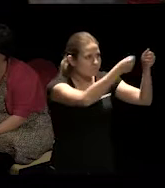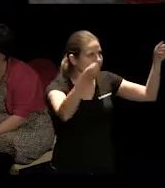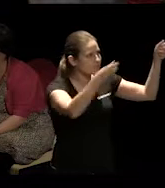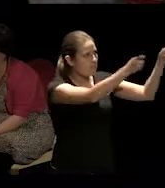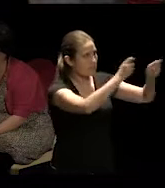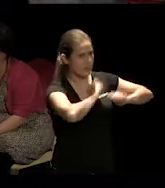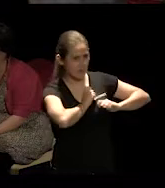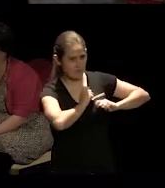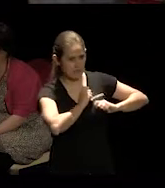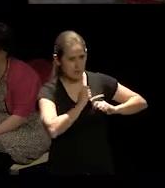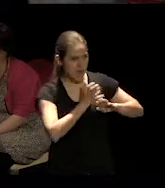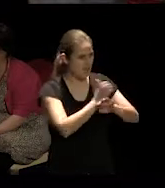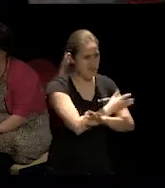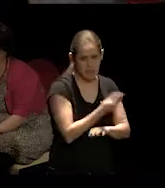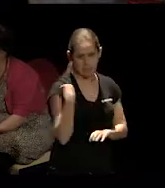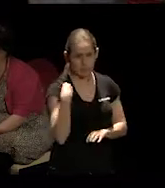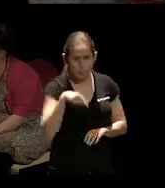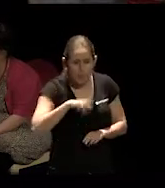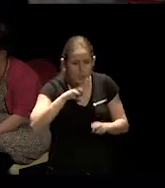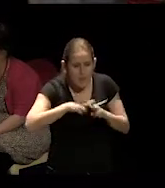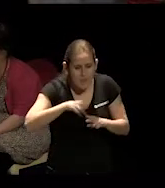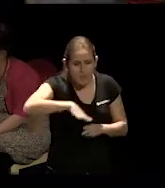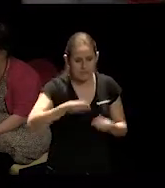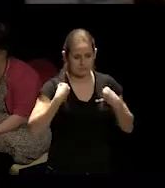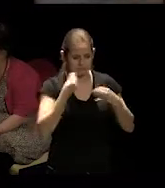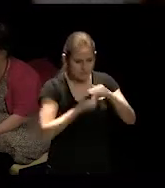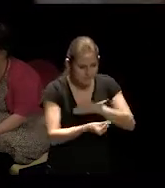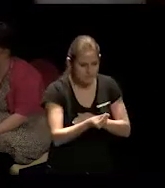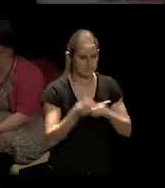qué es, ni de dónde es, ni cómo viene y pueda disfrutar de la obra. Gracias.